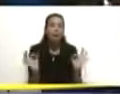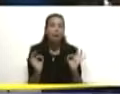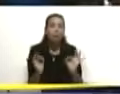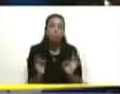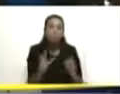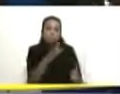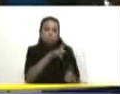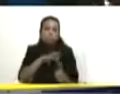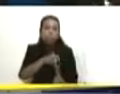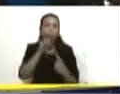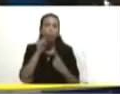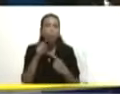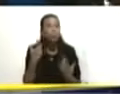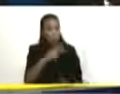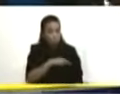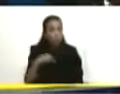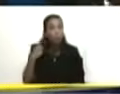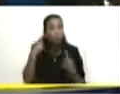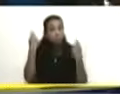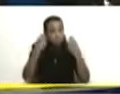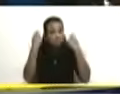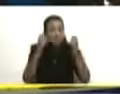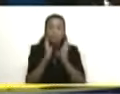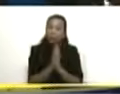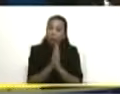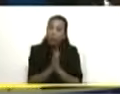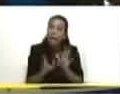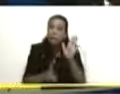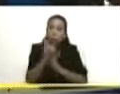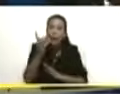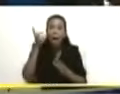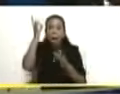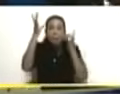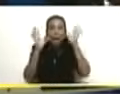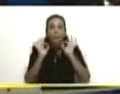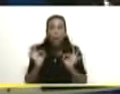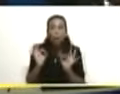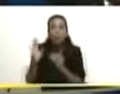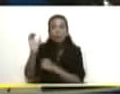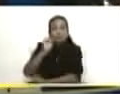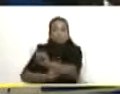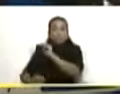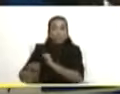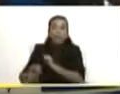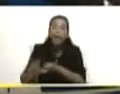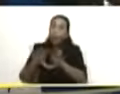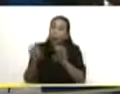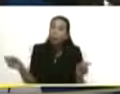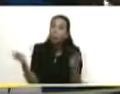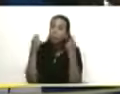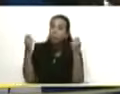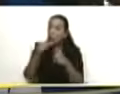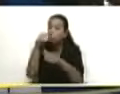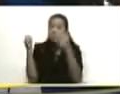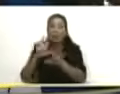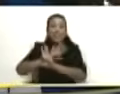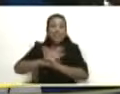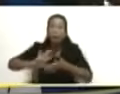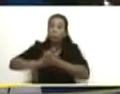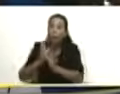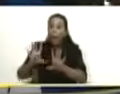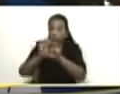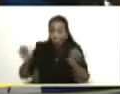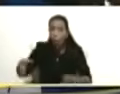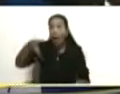que nosotros tenemos que desarrollar la cultura preventiva y educativa. Edúcate,